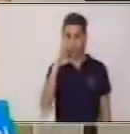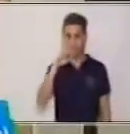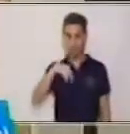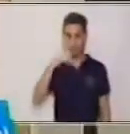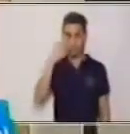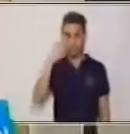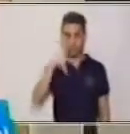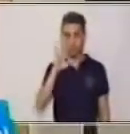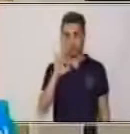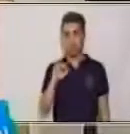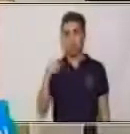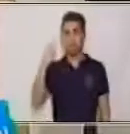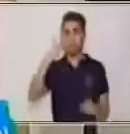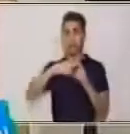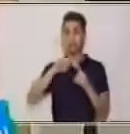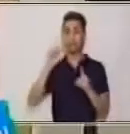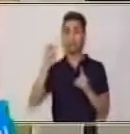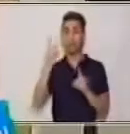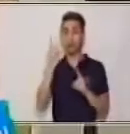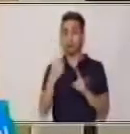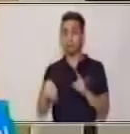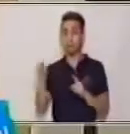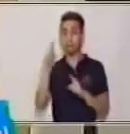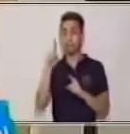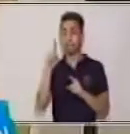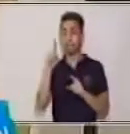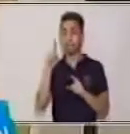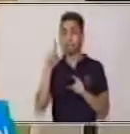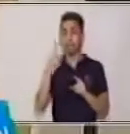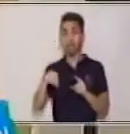más el doble del primer término